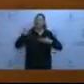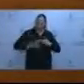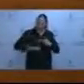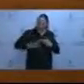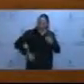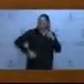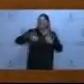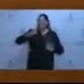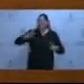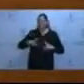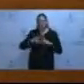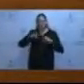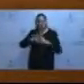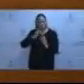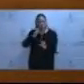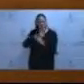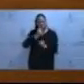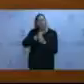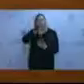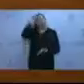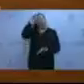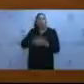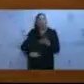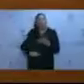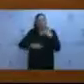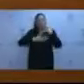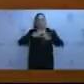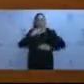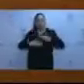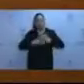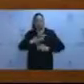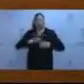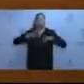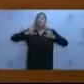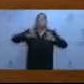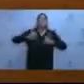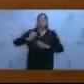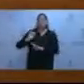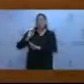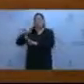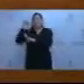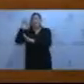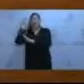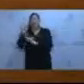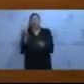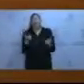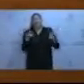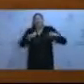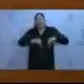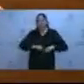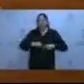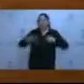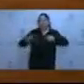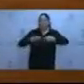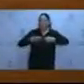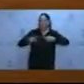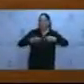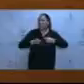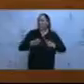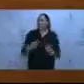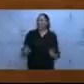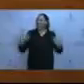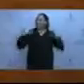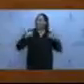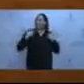está empleando a fondo en el proceso, pero el mayor o menor éxito o fracaso de las negociaciones depende